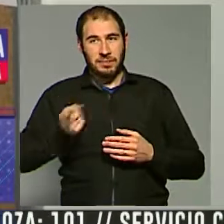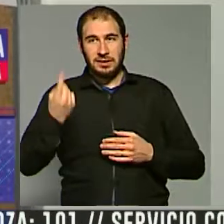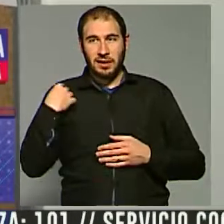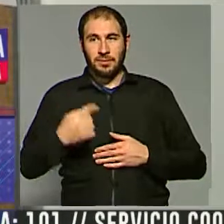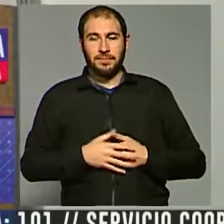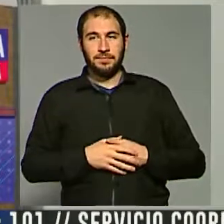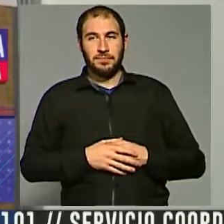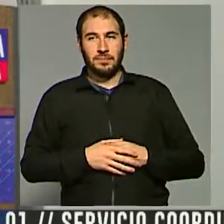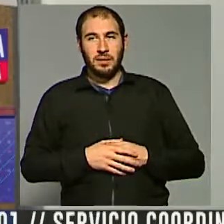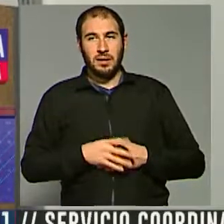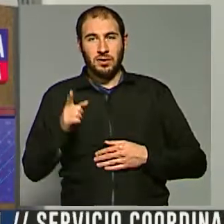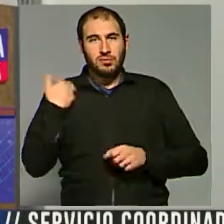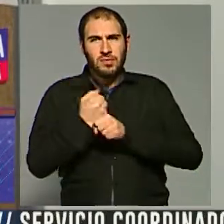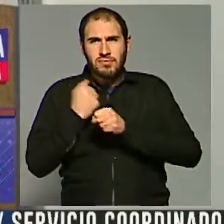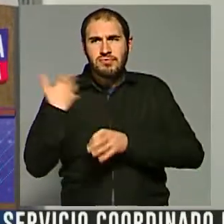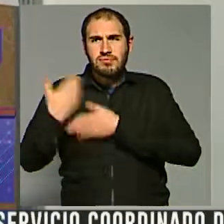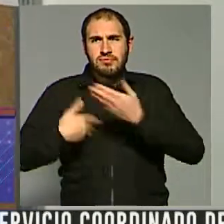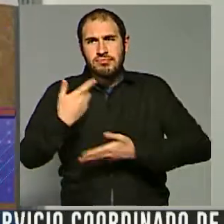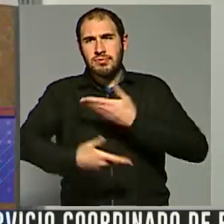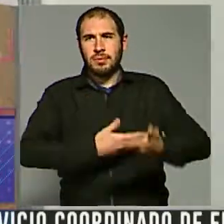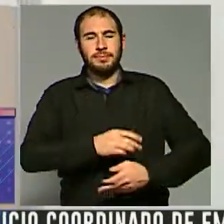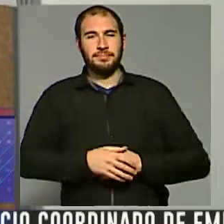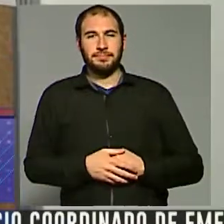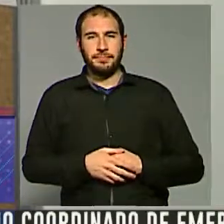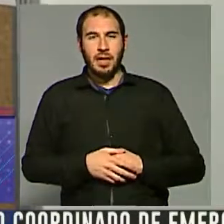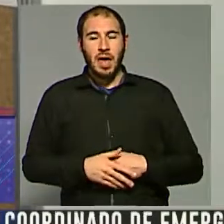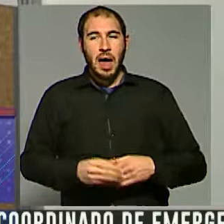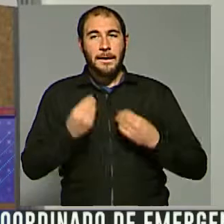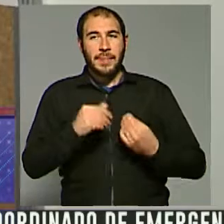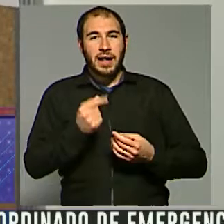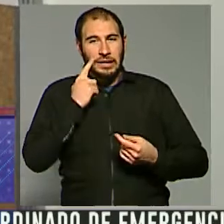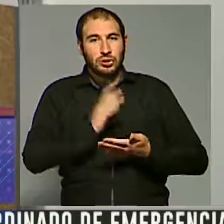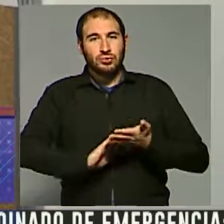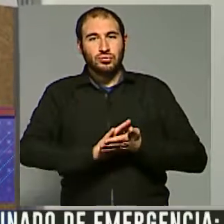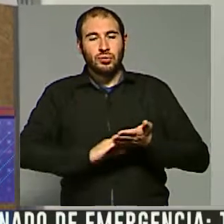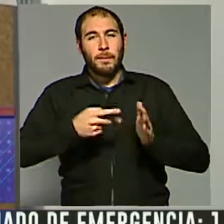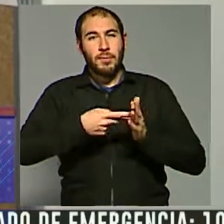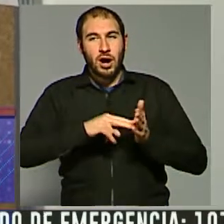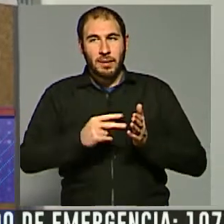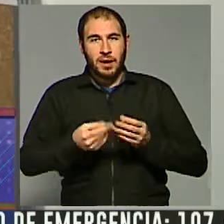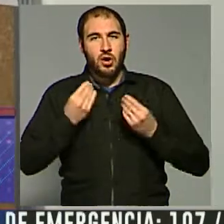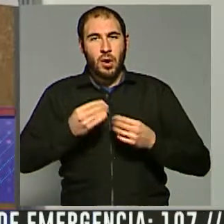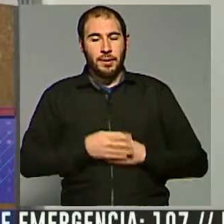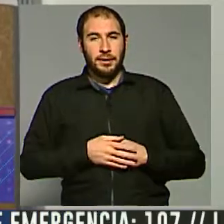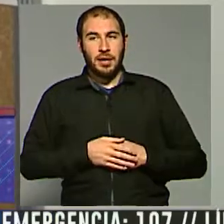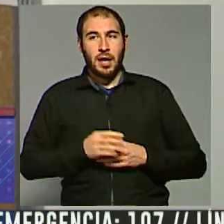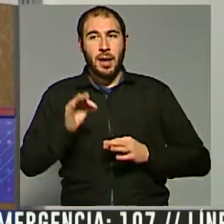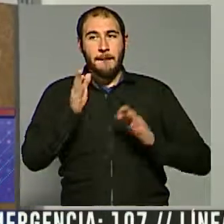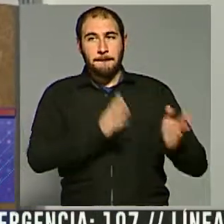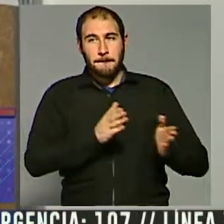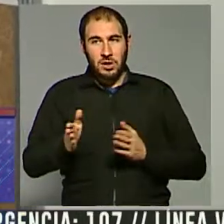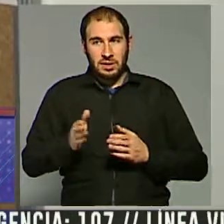pasado. Es decir, venimos trabajando desde hace muchísimo tiempo para tratar de encontrar una solución a estos problemas a través del